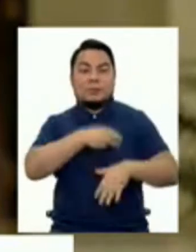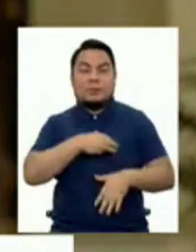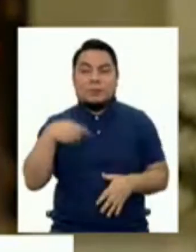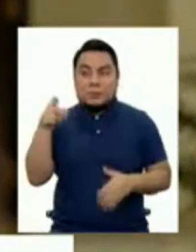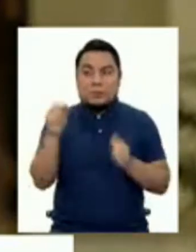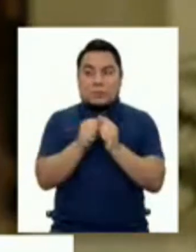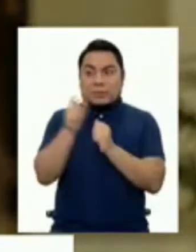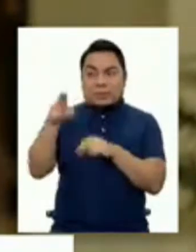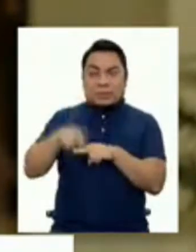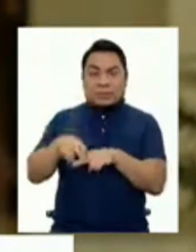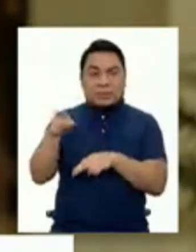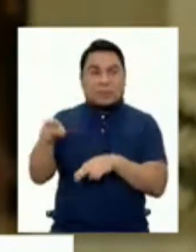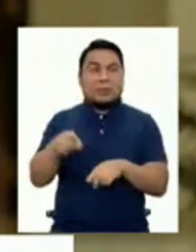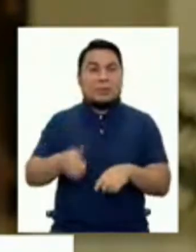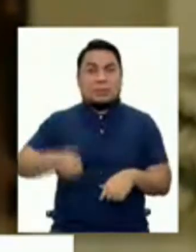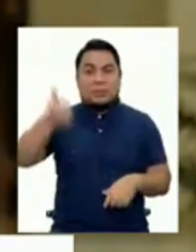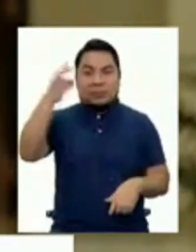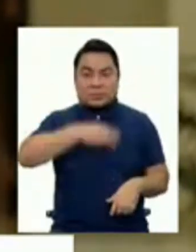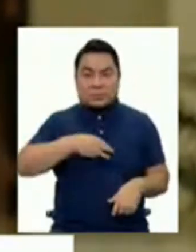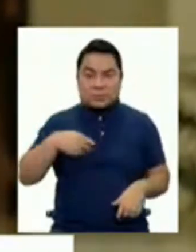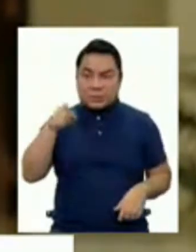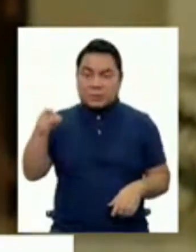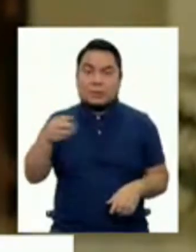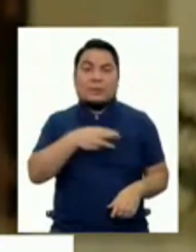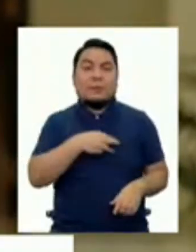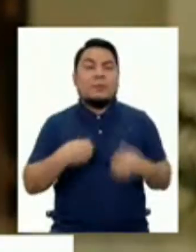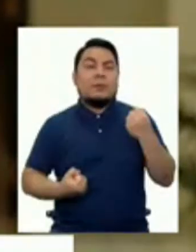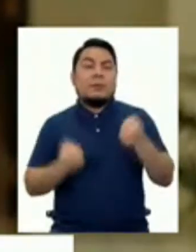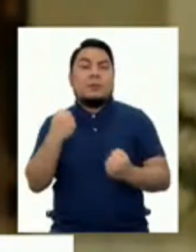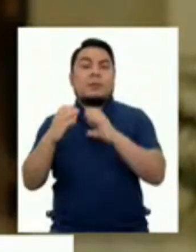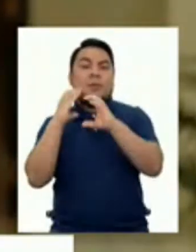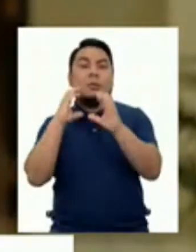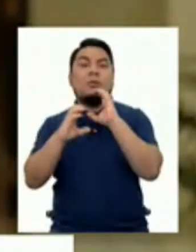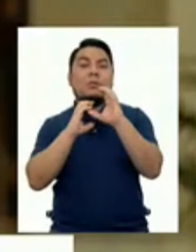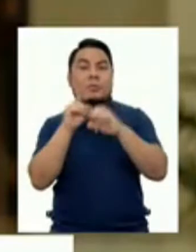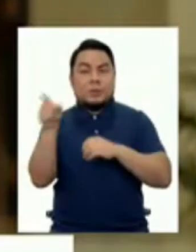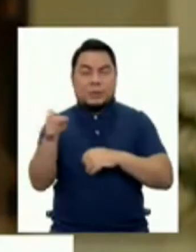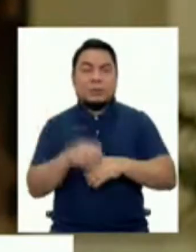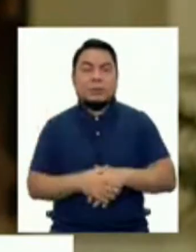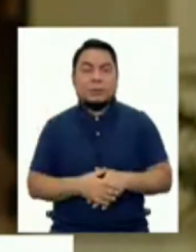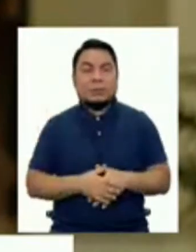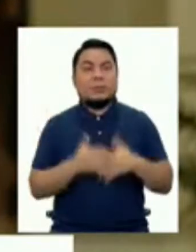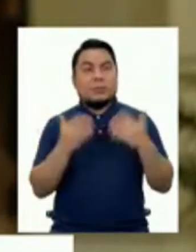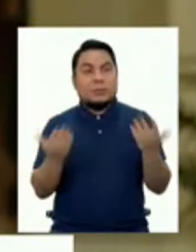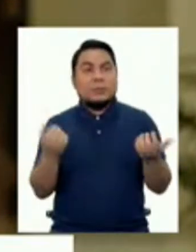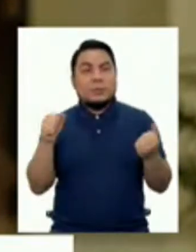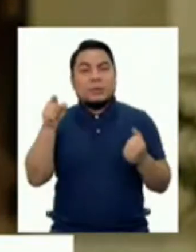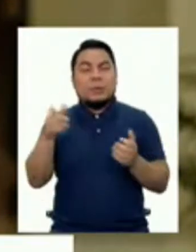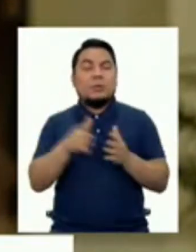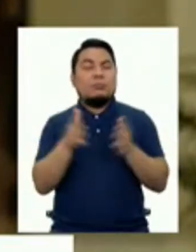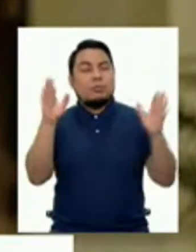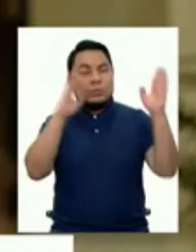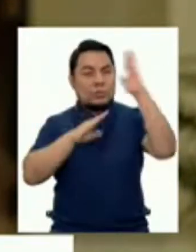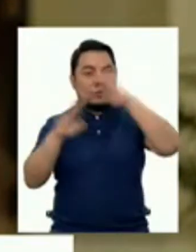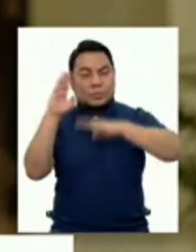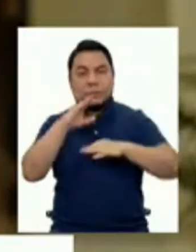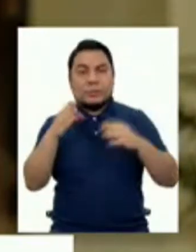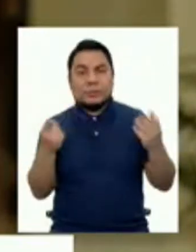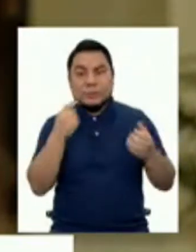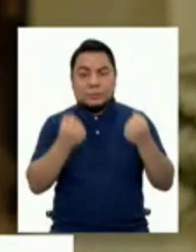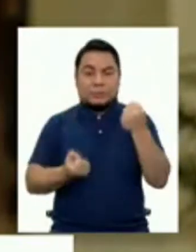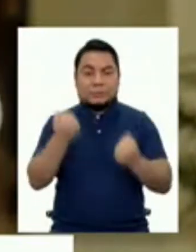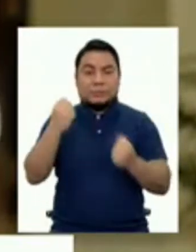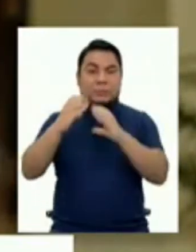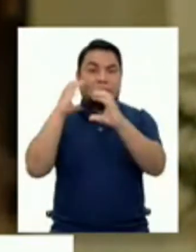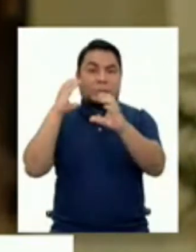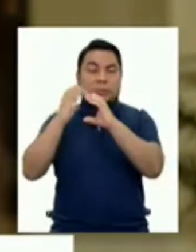que nos acompaña, además del Premier, es el ministro de Transportes y Comunicaciones. Obviamente él está muy preocupado en que el